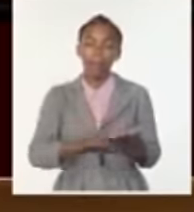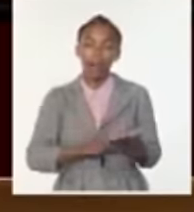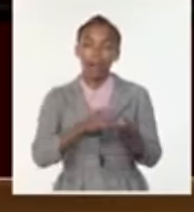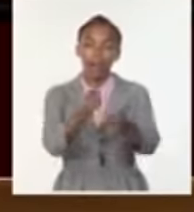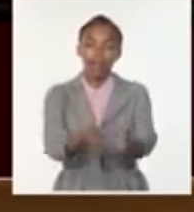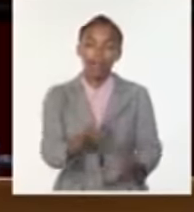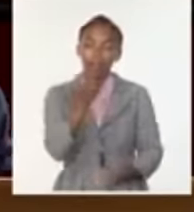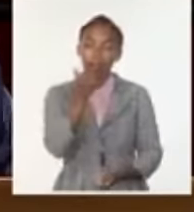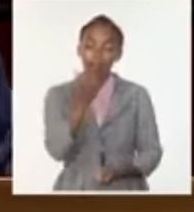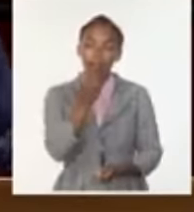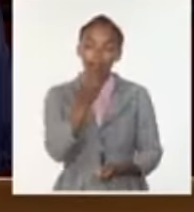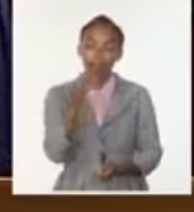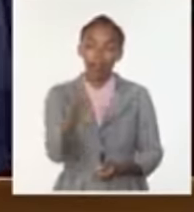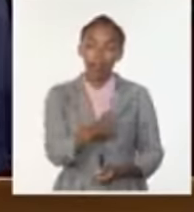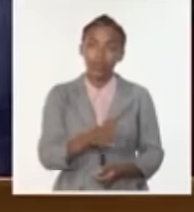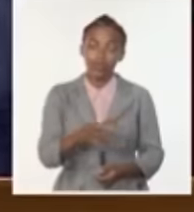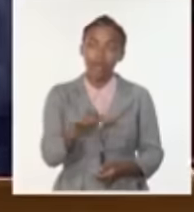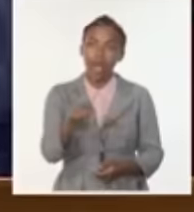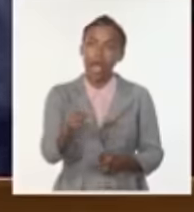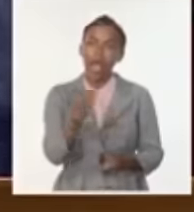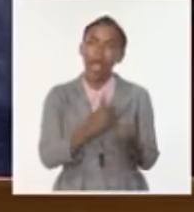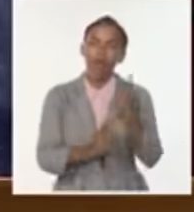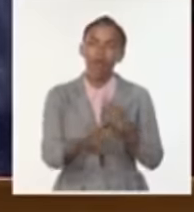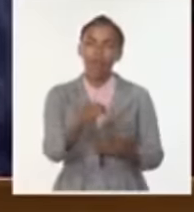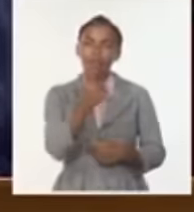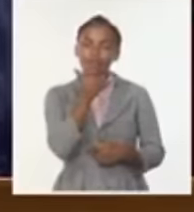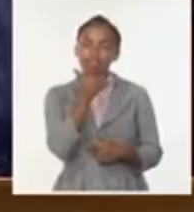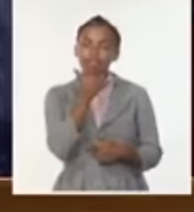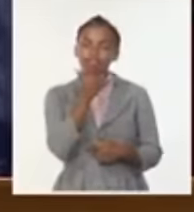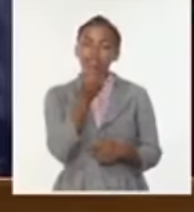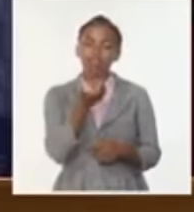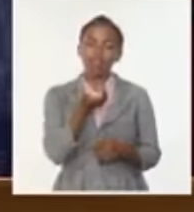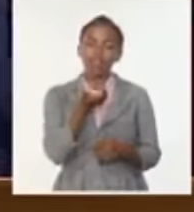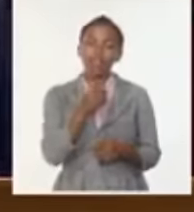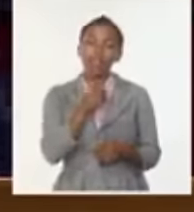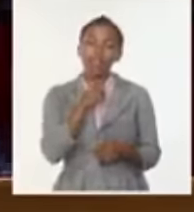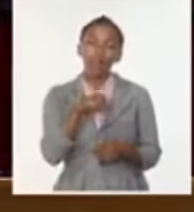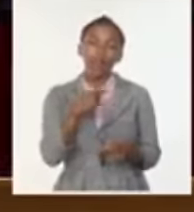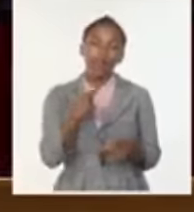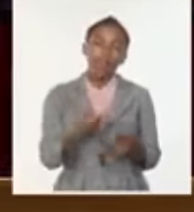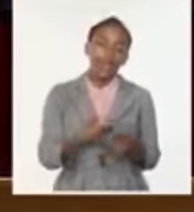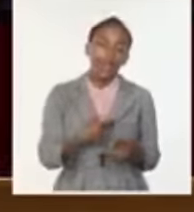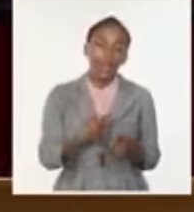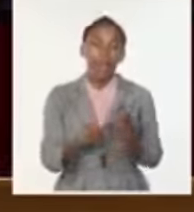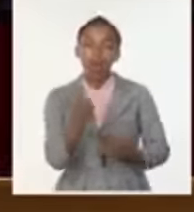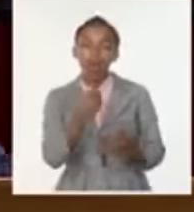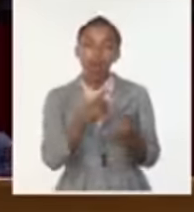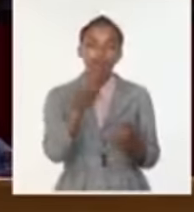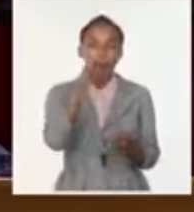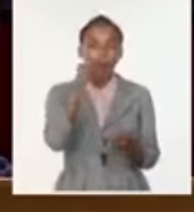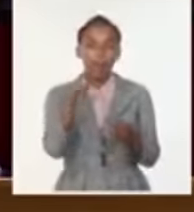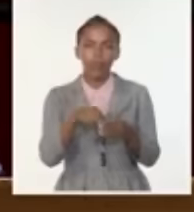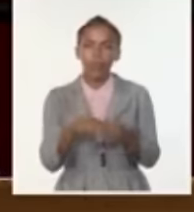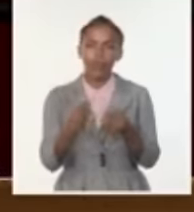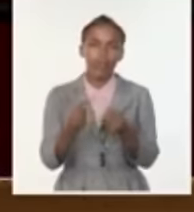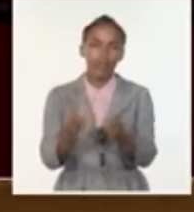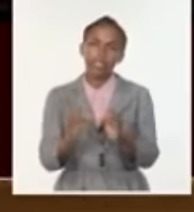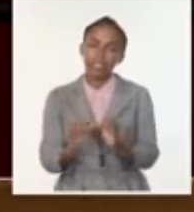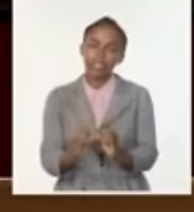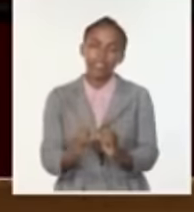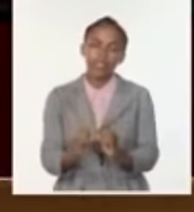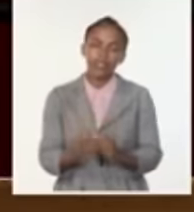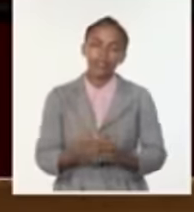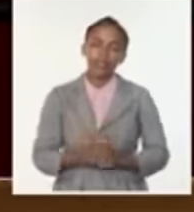algunas distorsiones en ese traspaso, en algunos casos no le pasaron el combustible, no le pasaron alguna maquinaria, pero todo eso lo hemos ido arreglando, pero